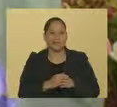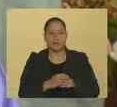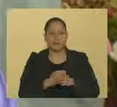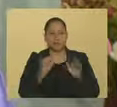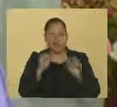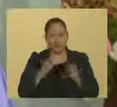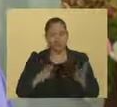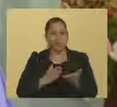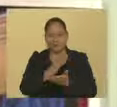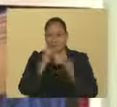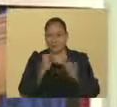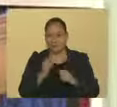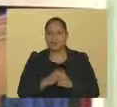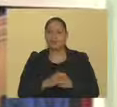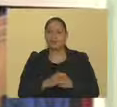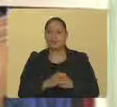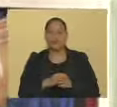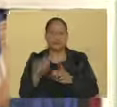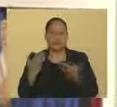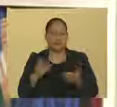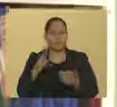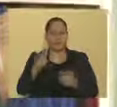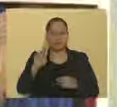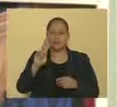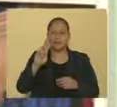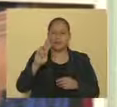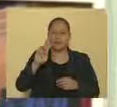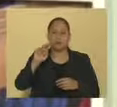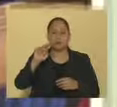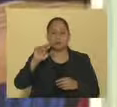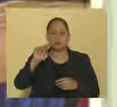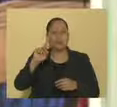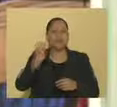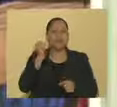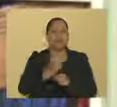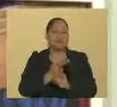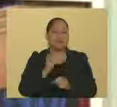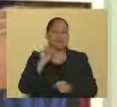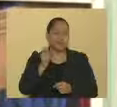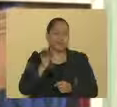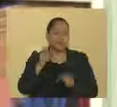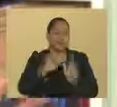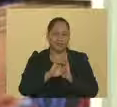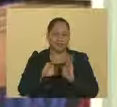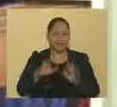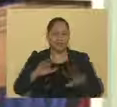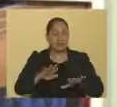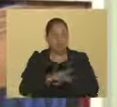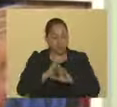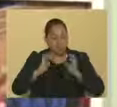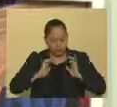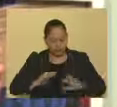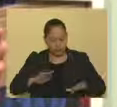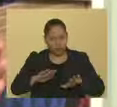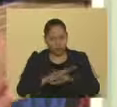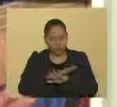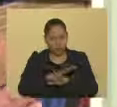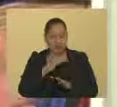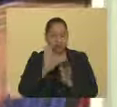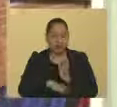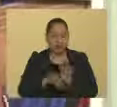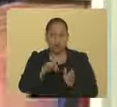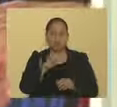De que llegamos, De que llegamos. llegan. Entonces la pubertad precoz se refiere a estos cambios de maduración